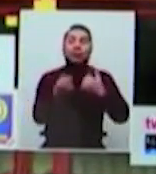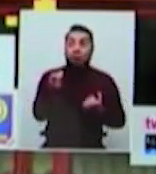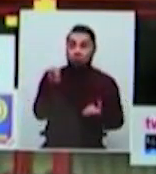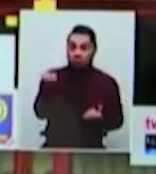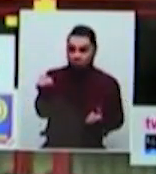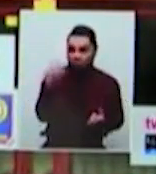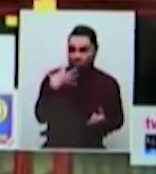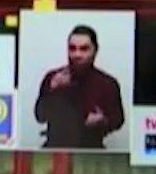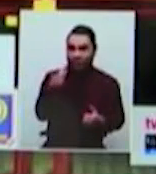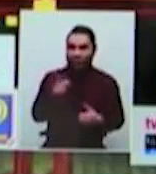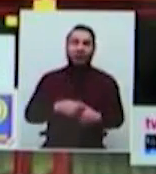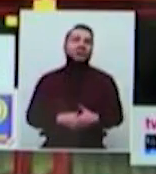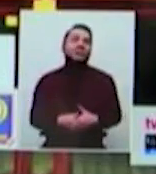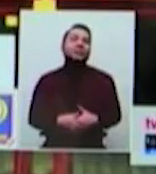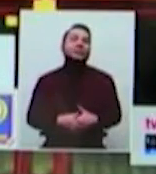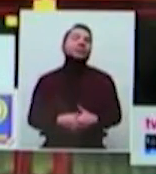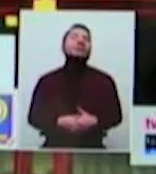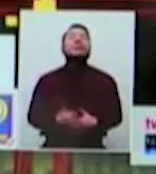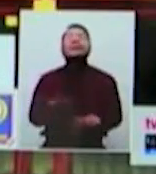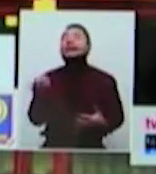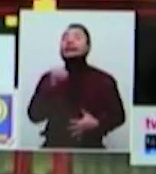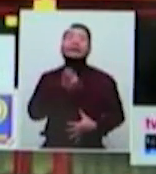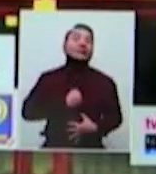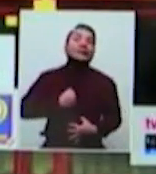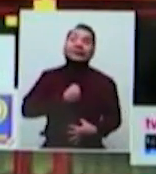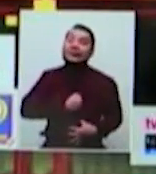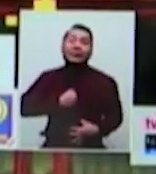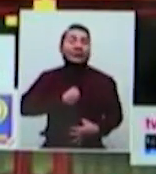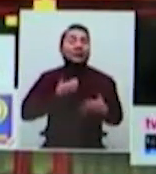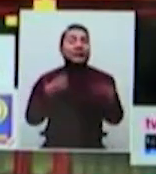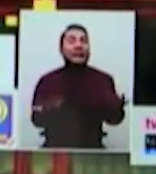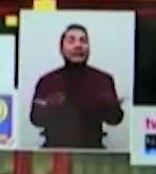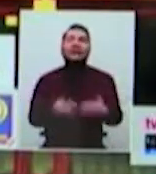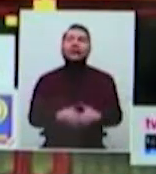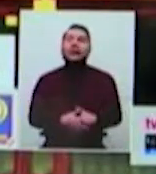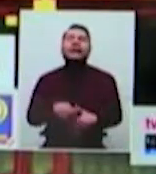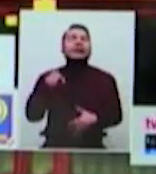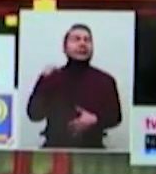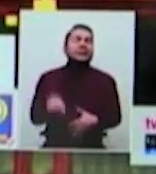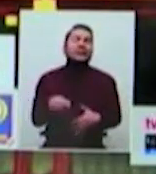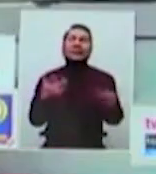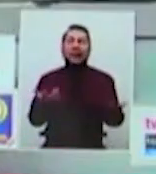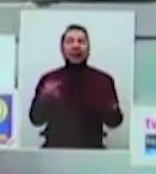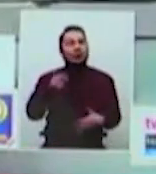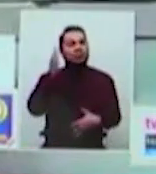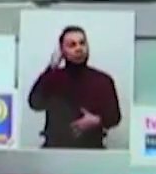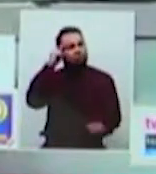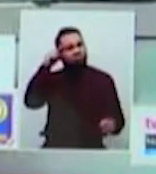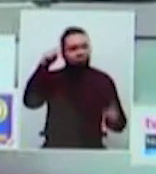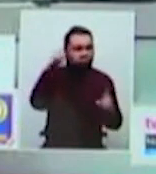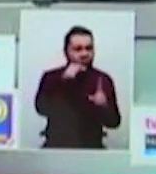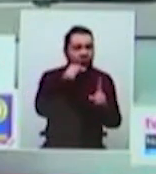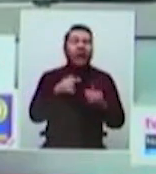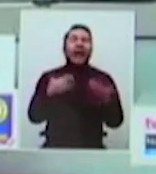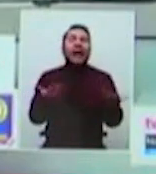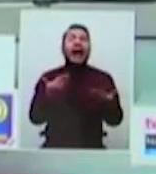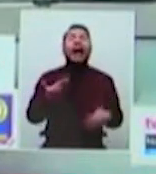Y si prosigue la investigación a su teniente alcalde, José Luna Morales.